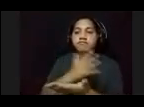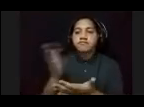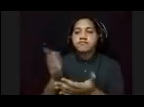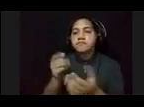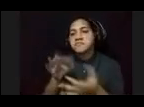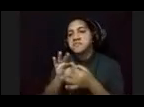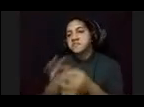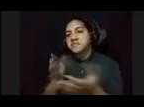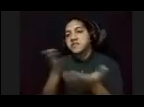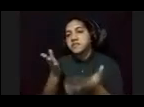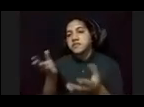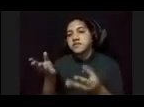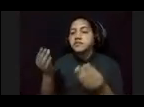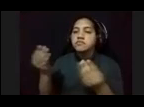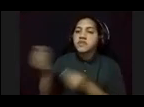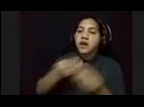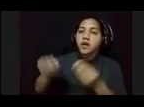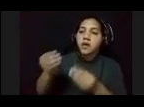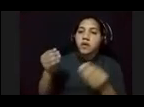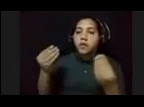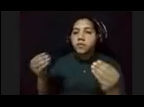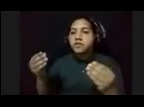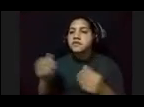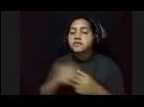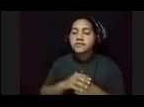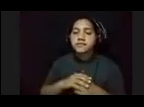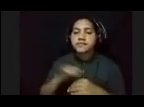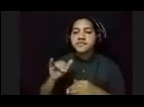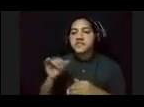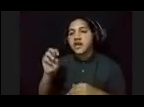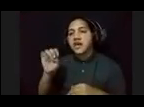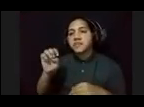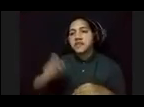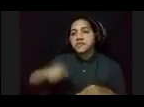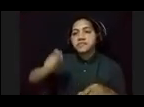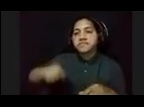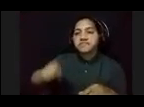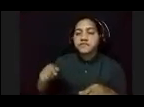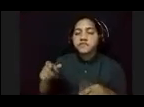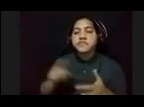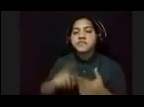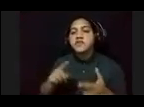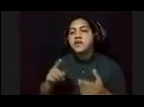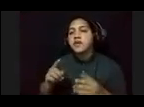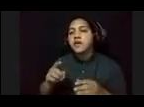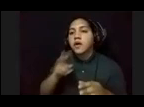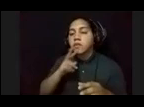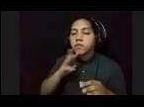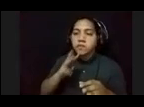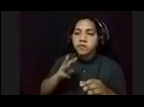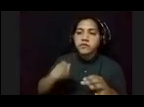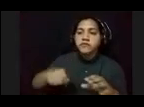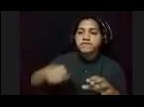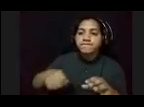servicio y el comercio. También oficios como los de carpinteros, plomeros, albañiles y pintores denotan